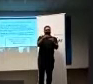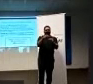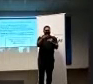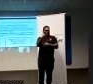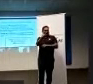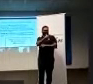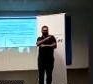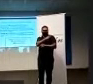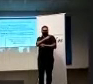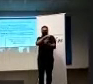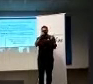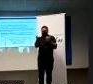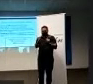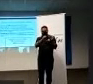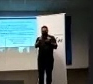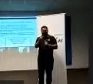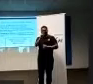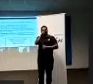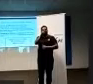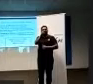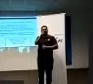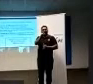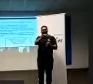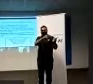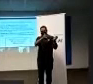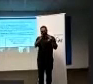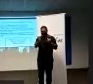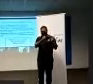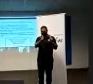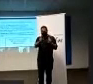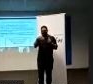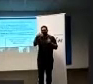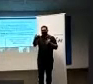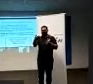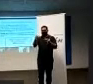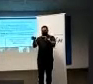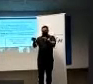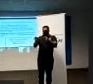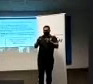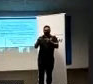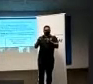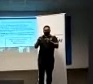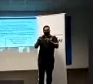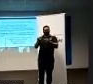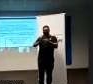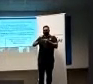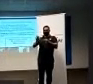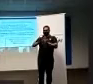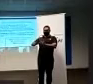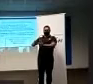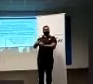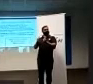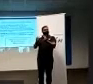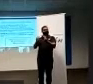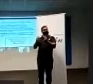segunda dosis fue 92% para formas sintomáticas, 87% para los pacientes hospitalizados